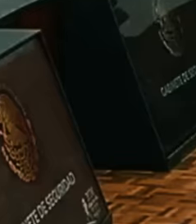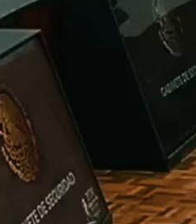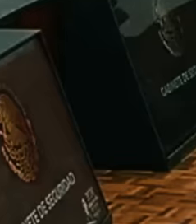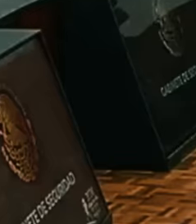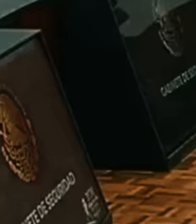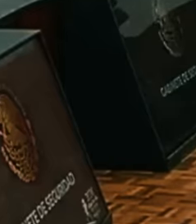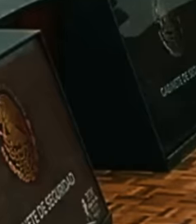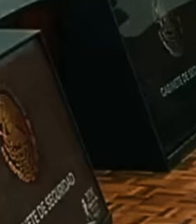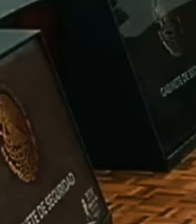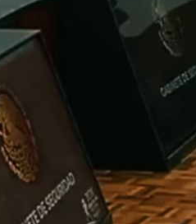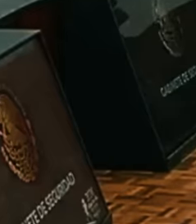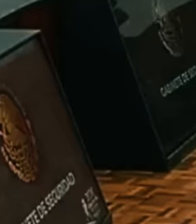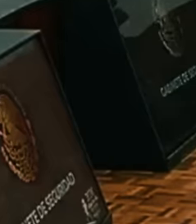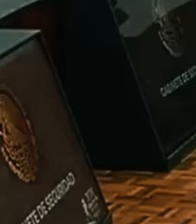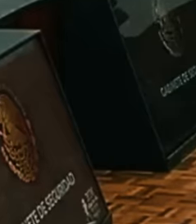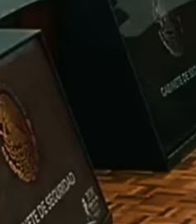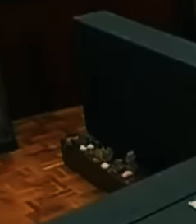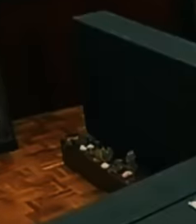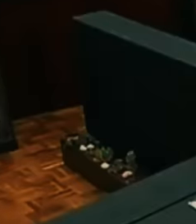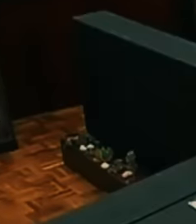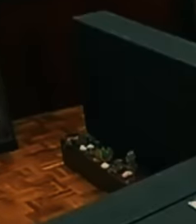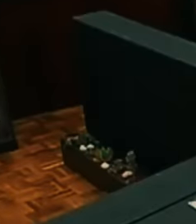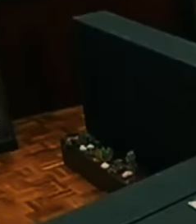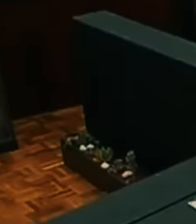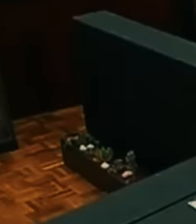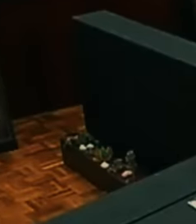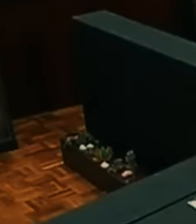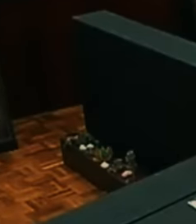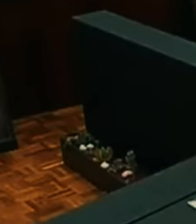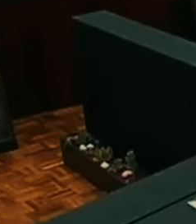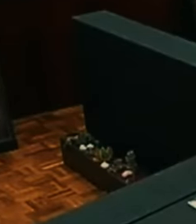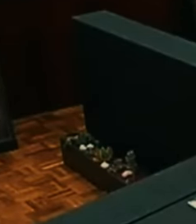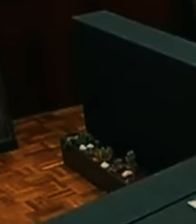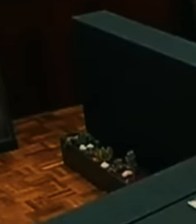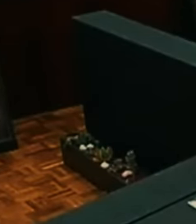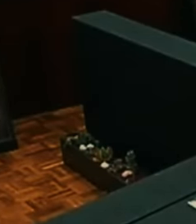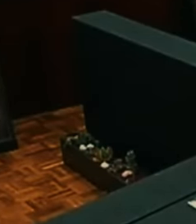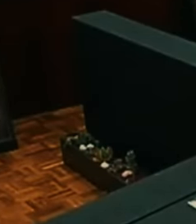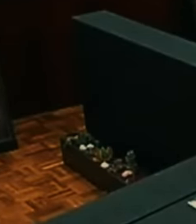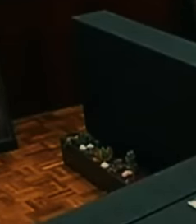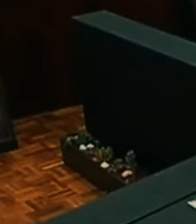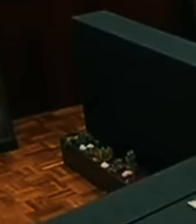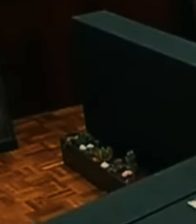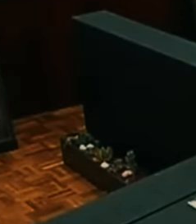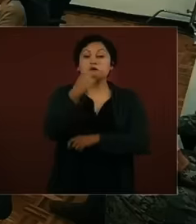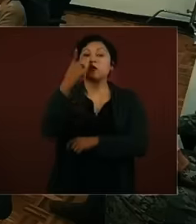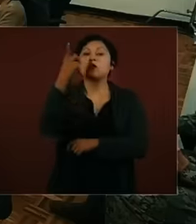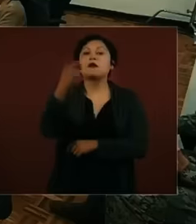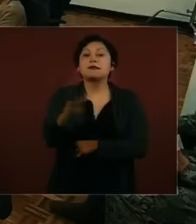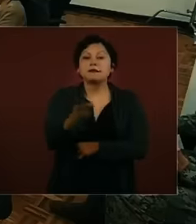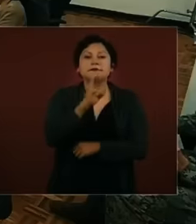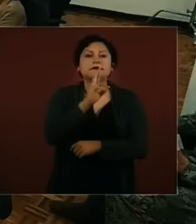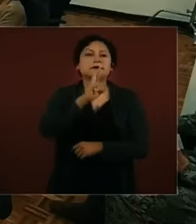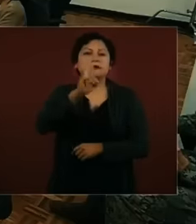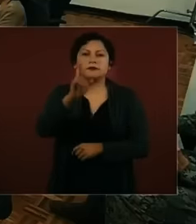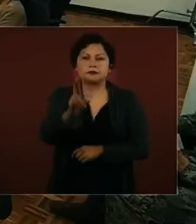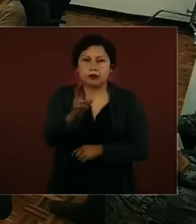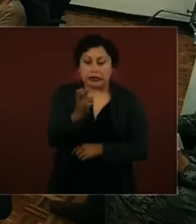el presidente aborda esta coyuntura. Lo que pueda declarar este personaje, ¿qué impacto puede tener para nuestro país,